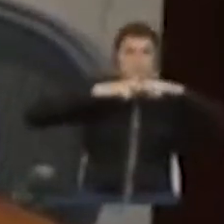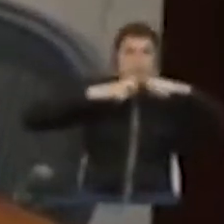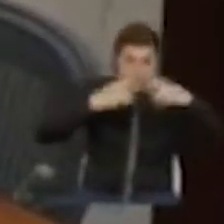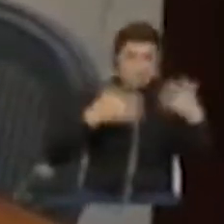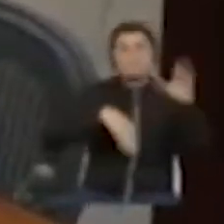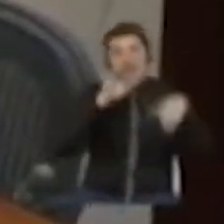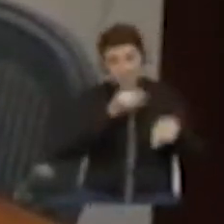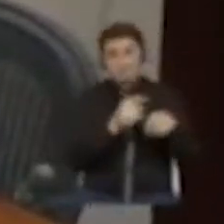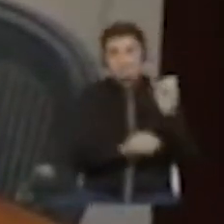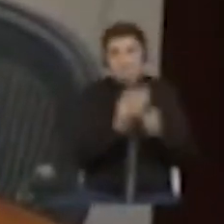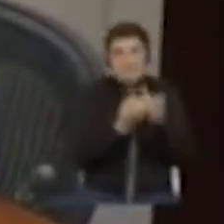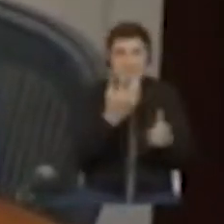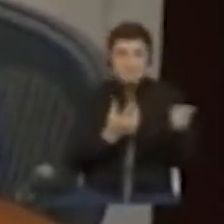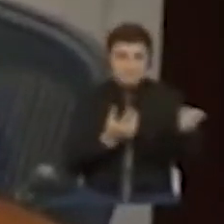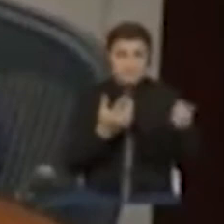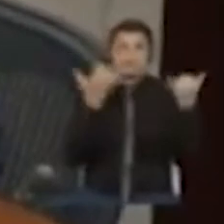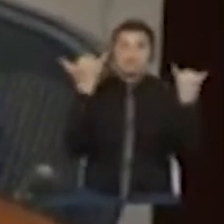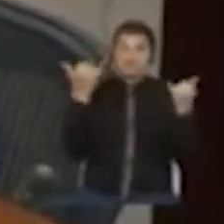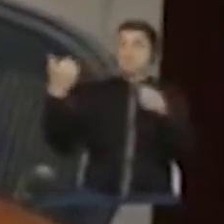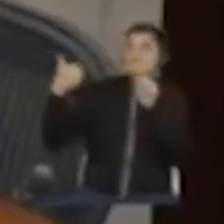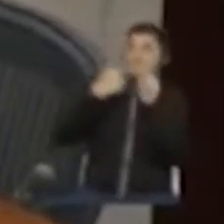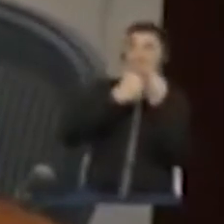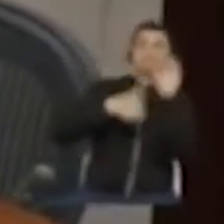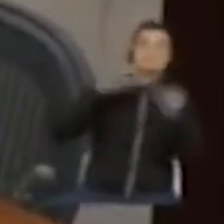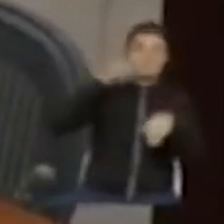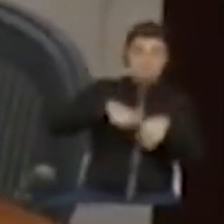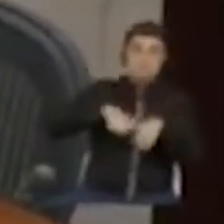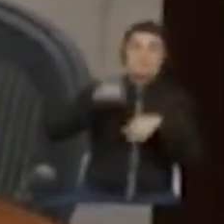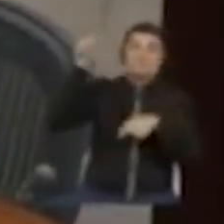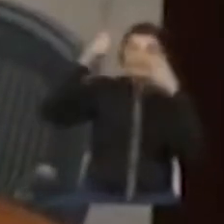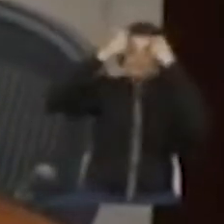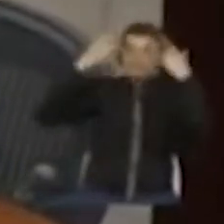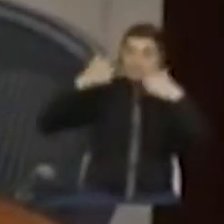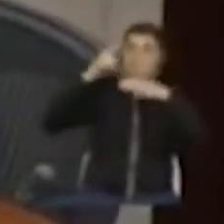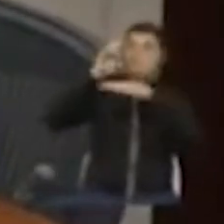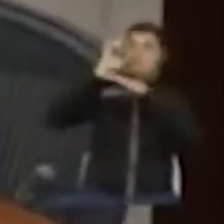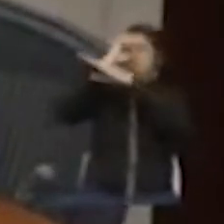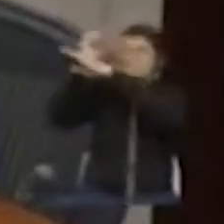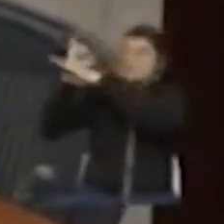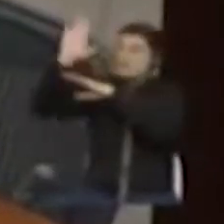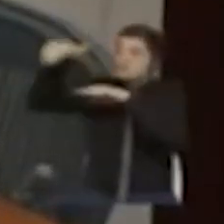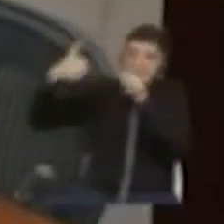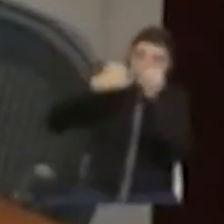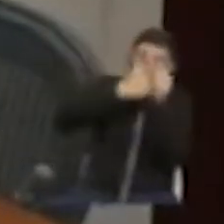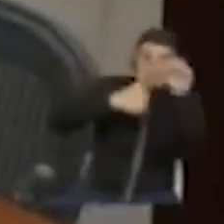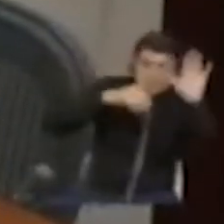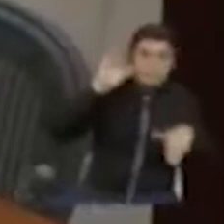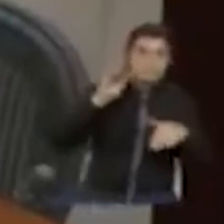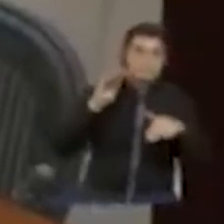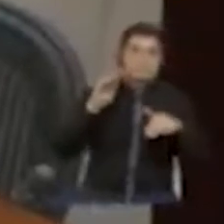Hoy requerimos más acompañamiento a las instituciones, redoblar